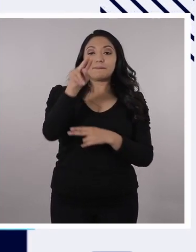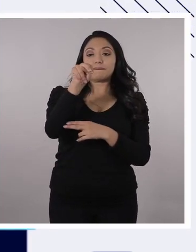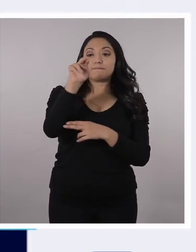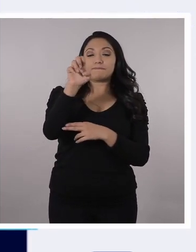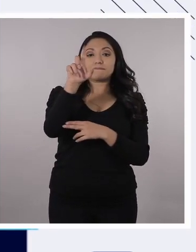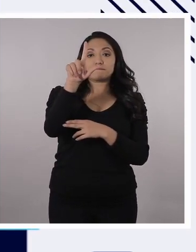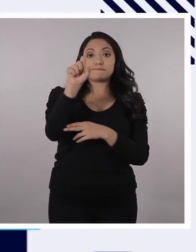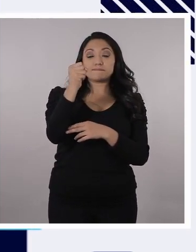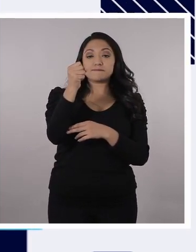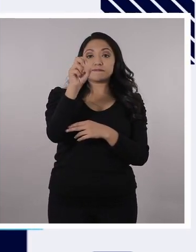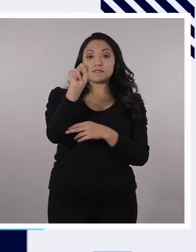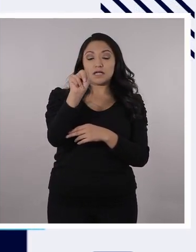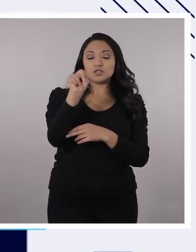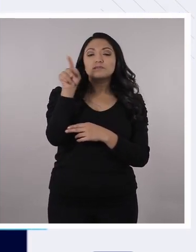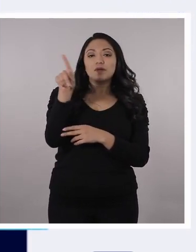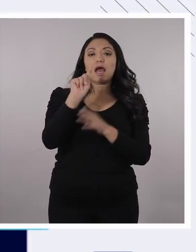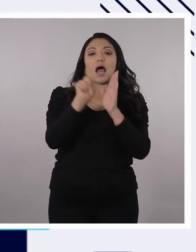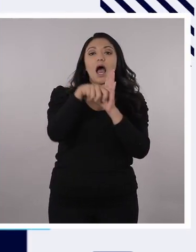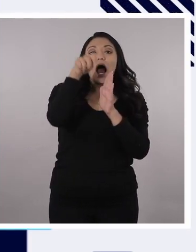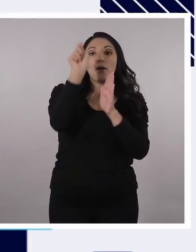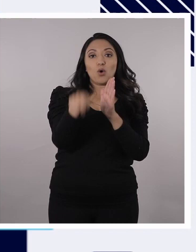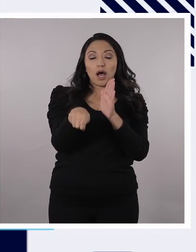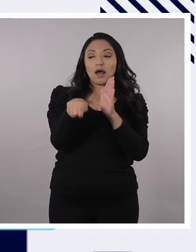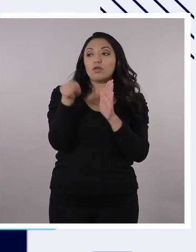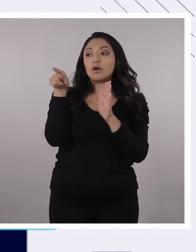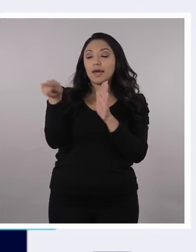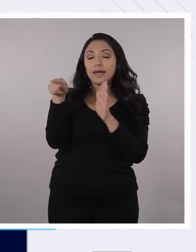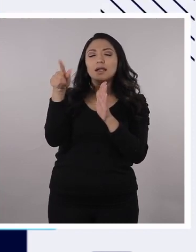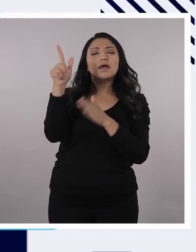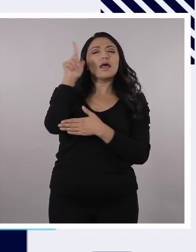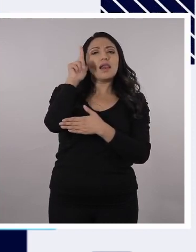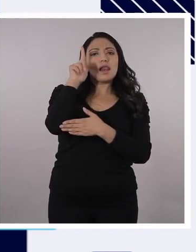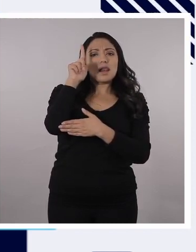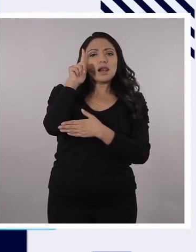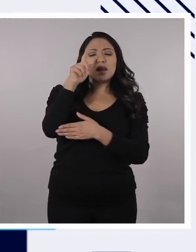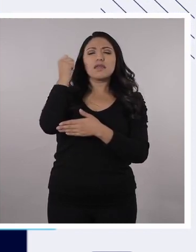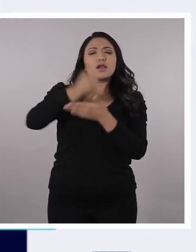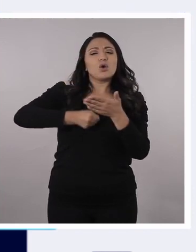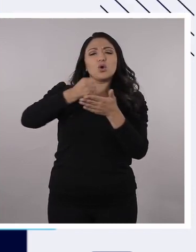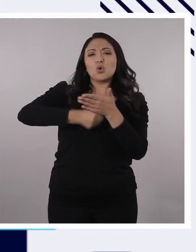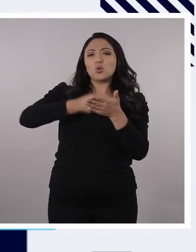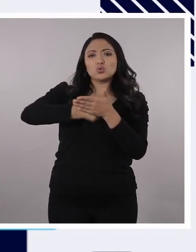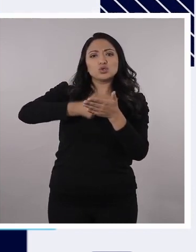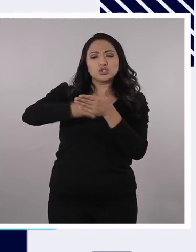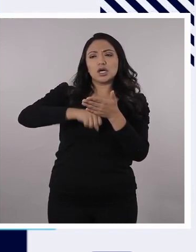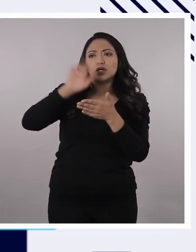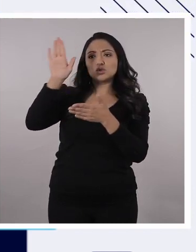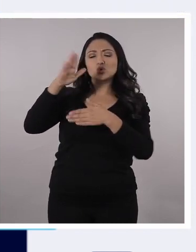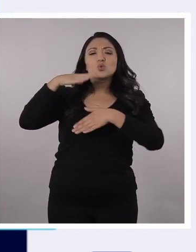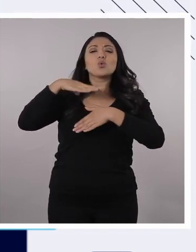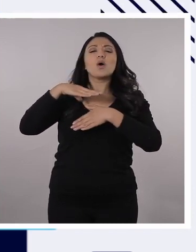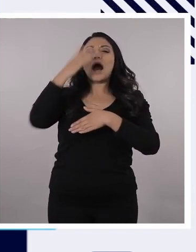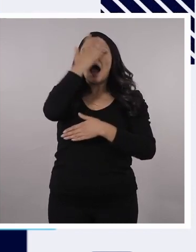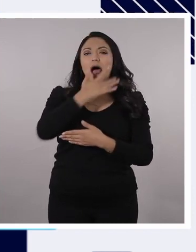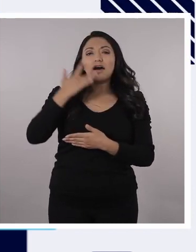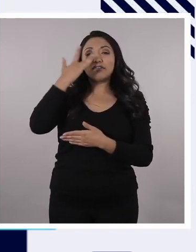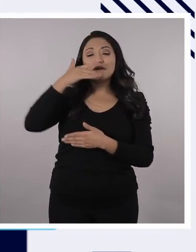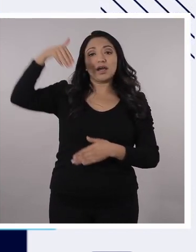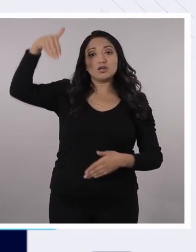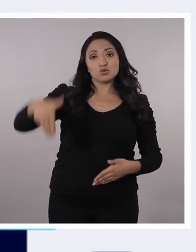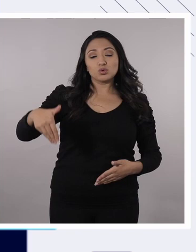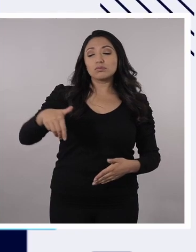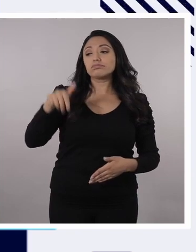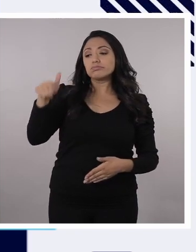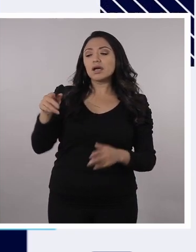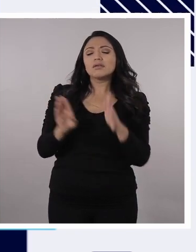Nelson Mandela fue un abogado y activista sudafricano que lideró la lucha contra el apartheid. Nació en el clan Madiba y creció en un